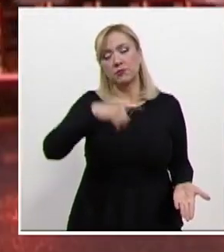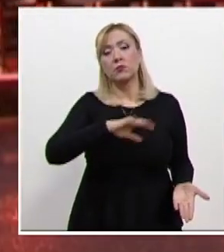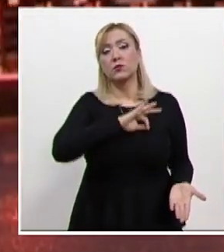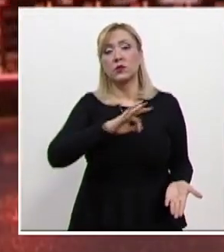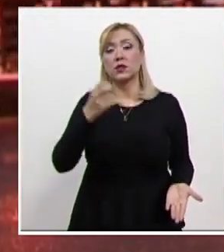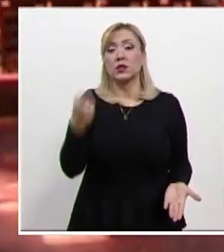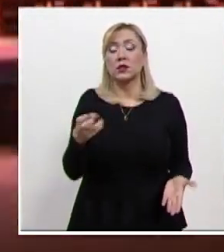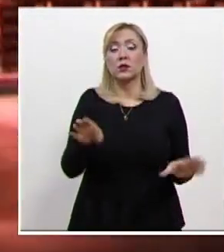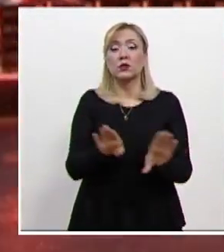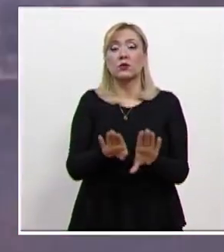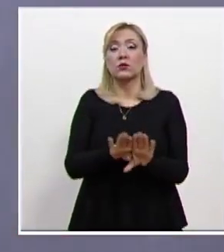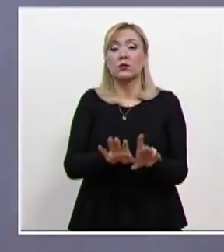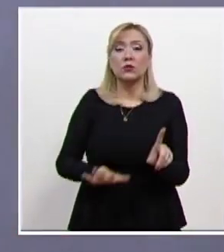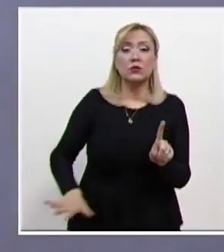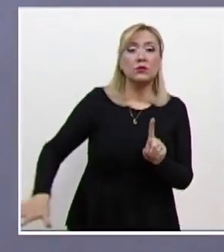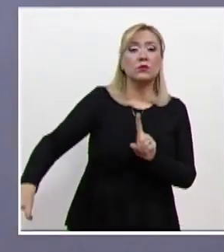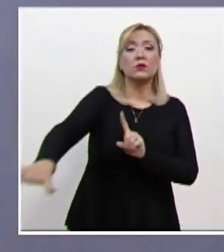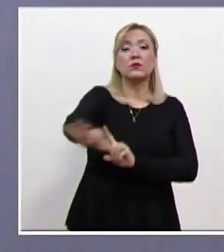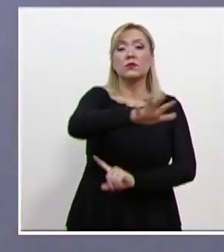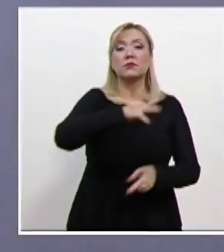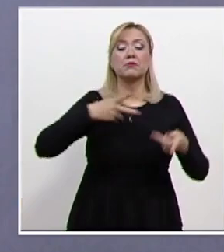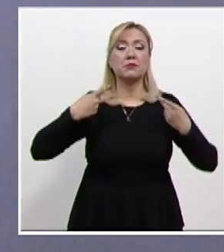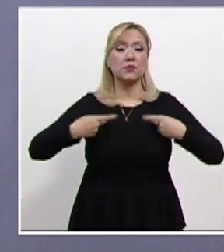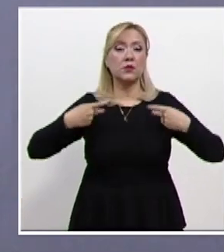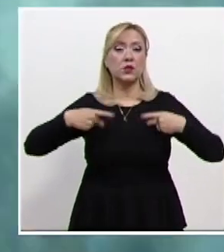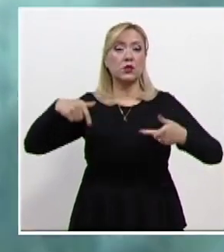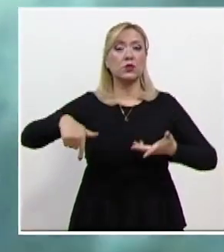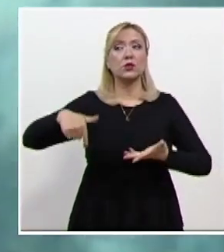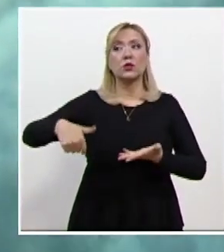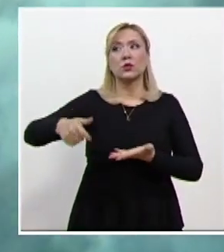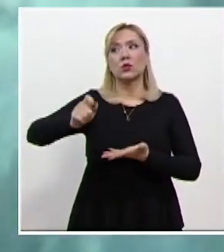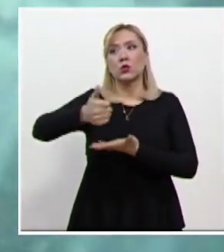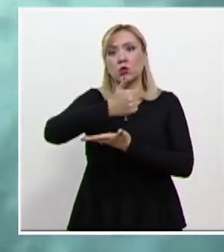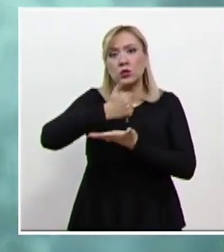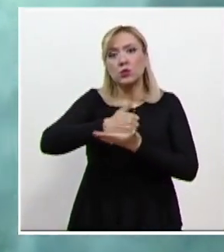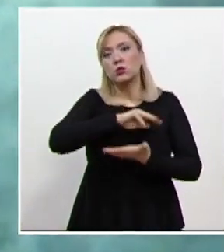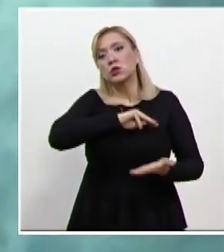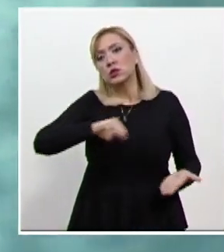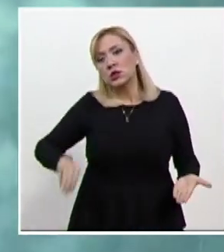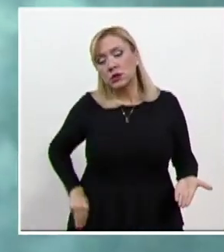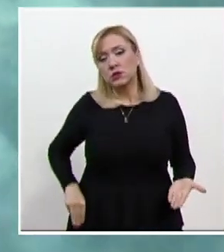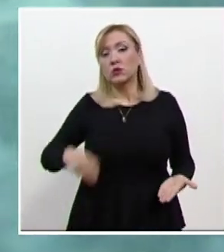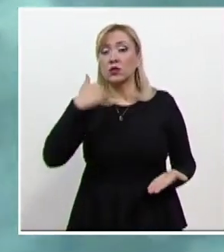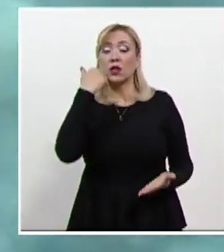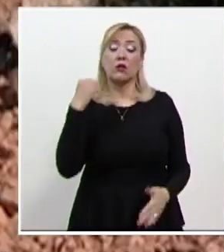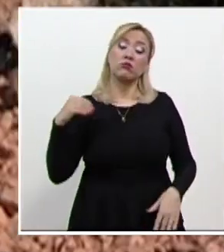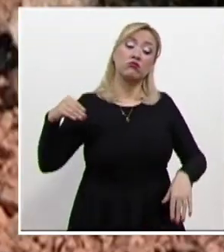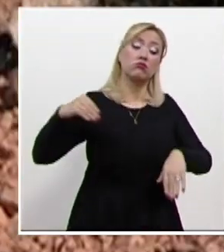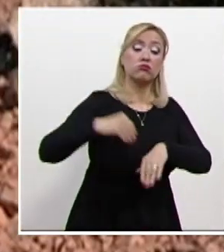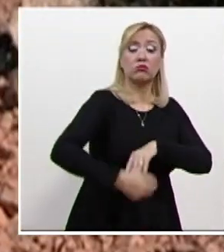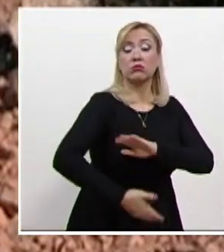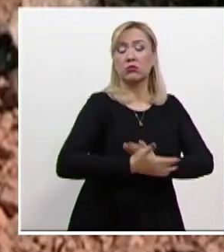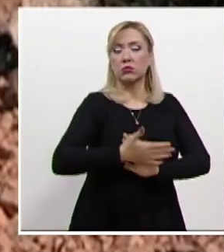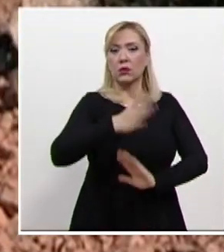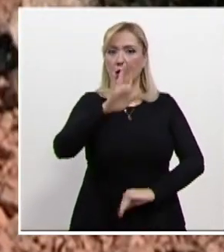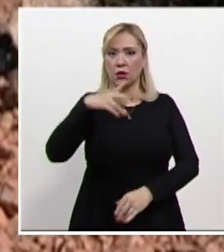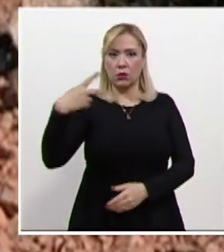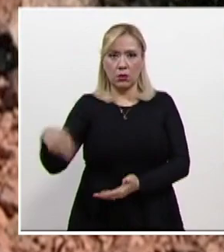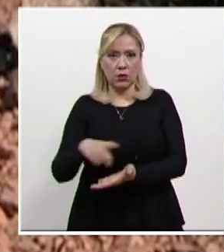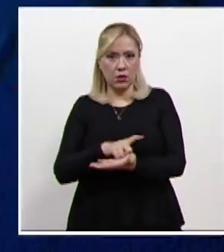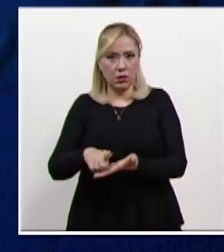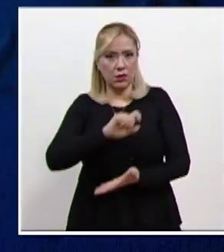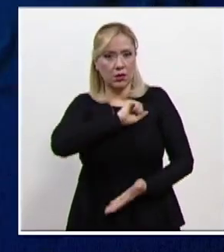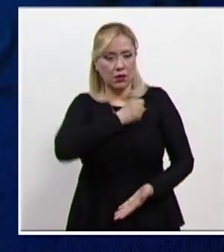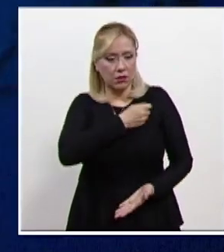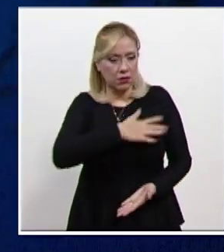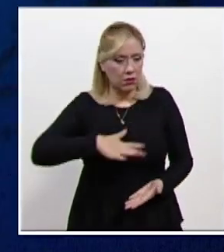en el ecosistema del que se beneficia la población de la ciudad o municipio en el que se pretende ejecutar, afectando su derecho a un medio ambiente